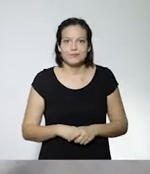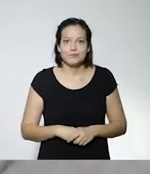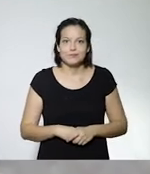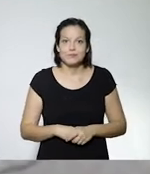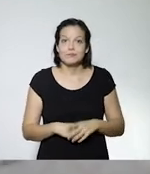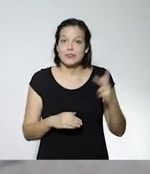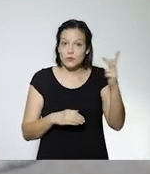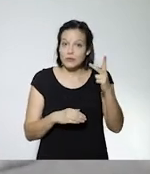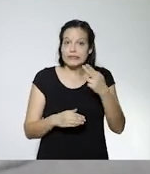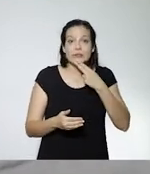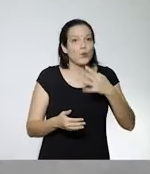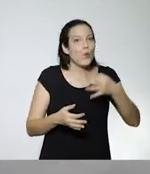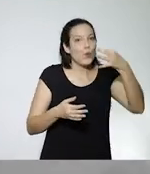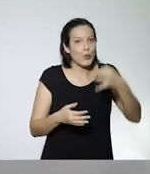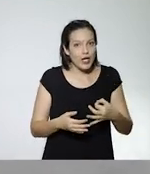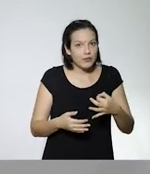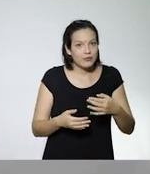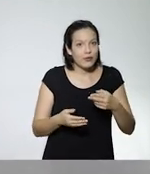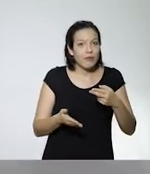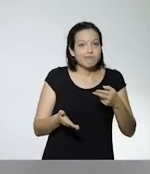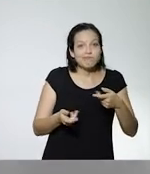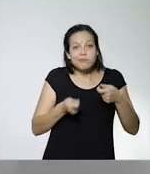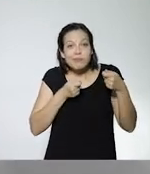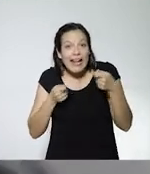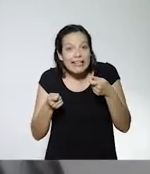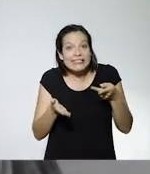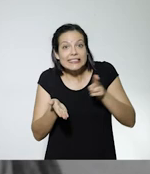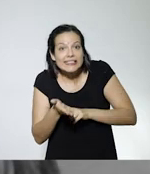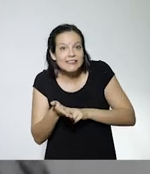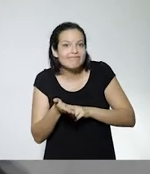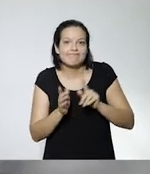Y juraron no volver a intentarlo